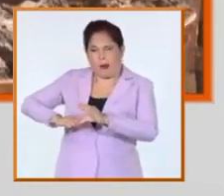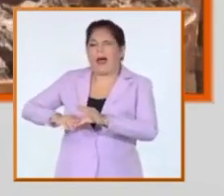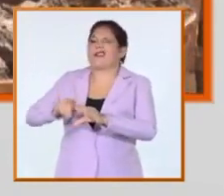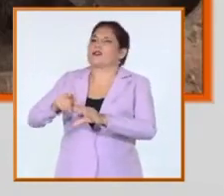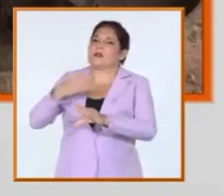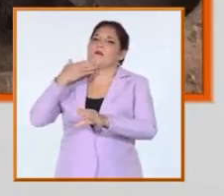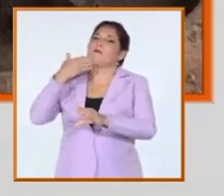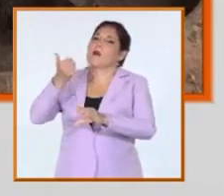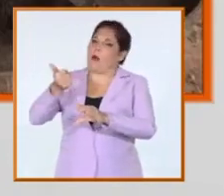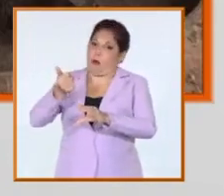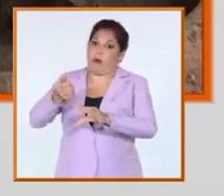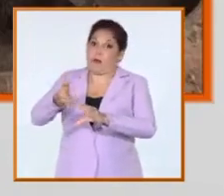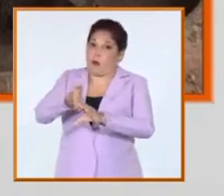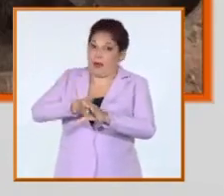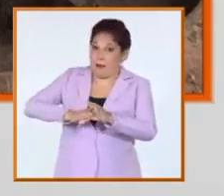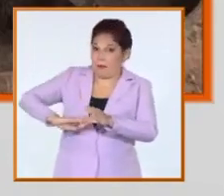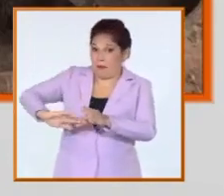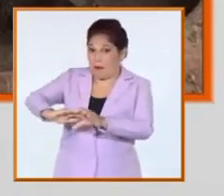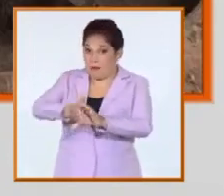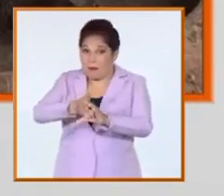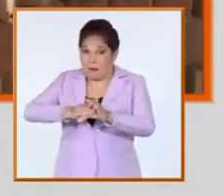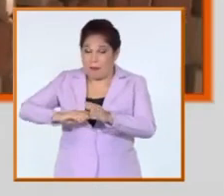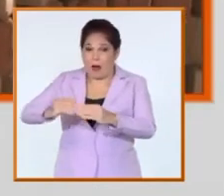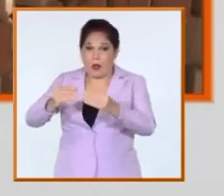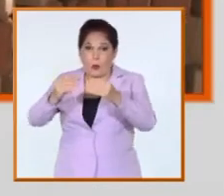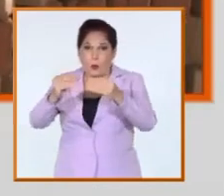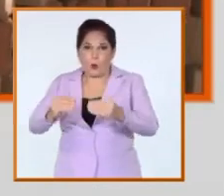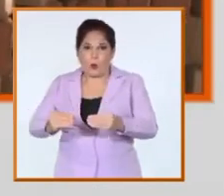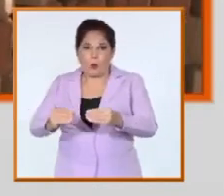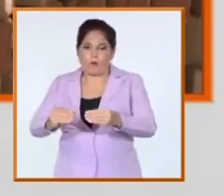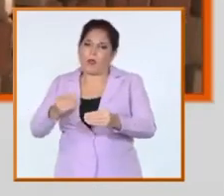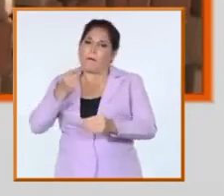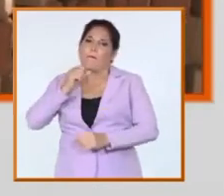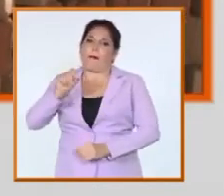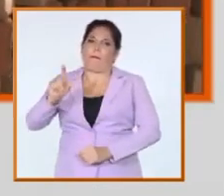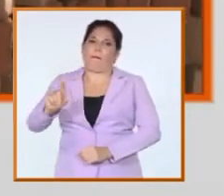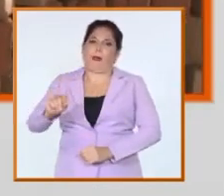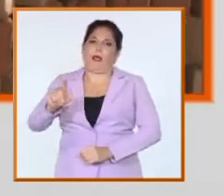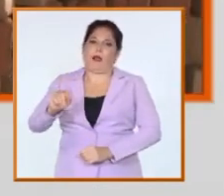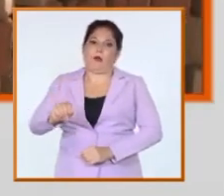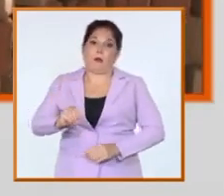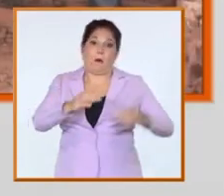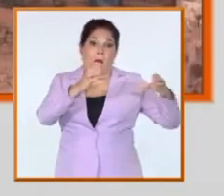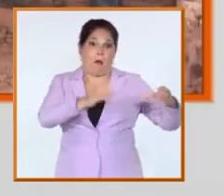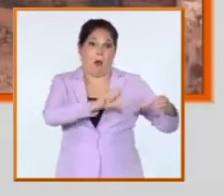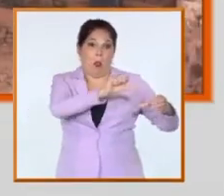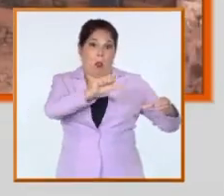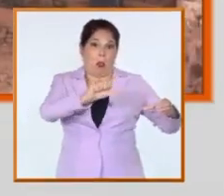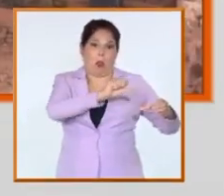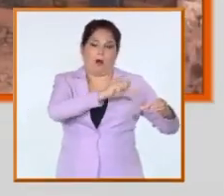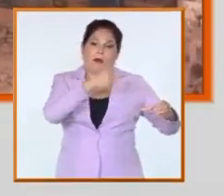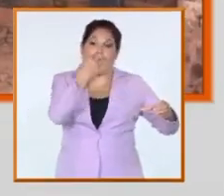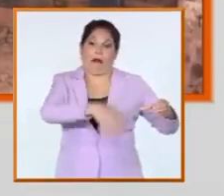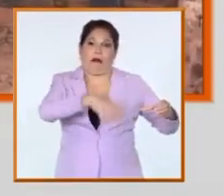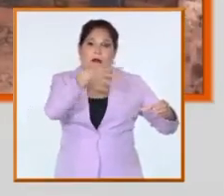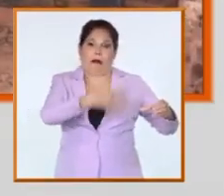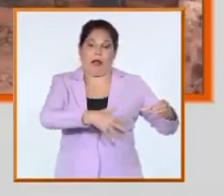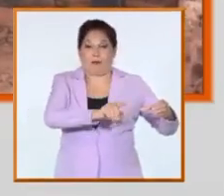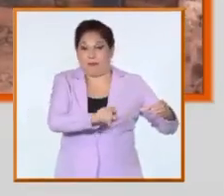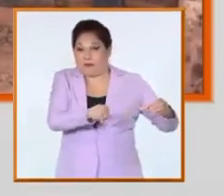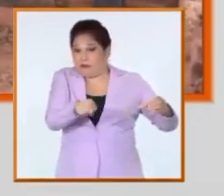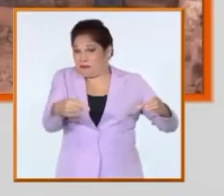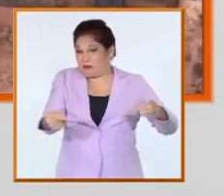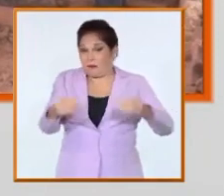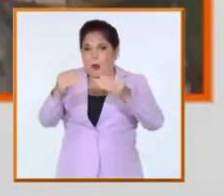todas las fichas porque el bloque de barro en todo el mundo es mucho más barato que el bloque de hormigón Entonces el además el bloque